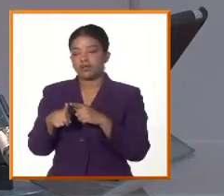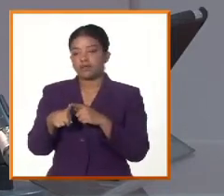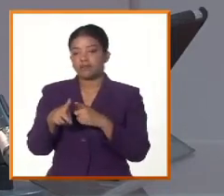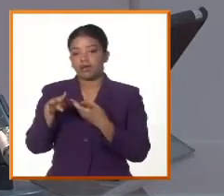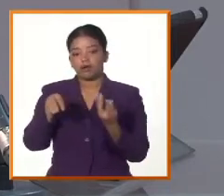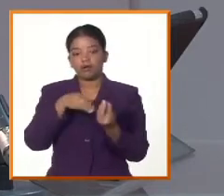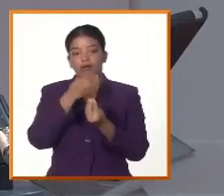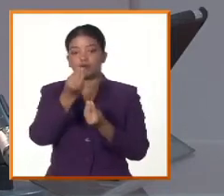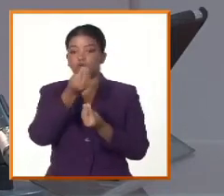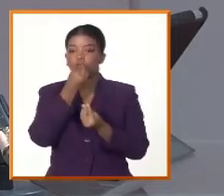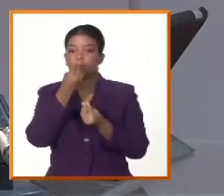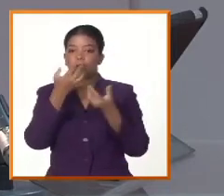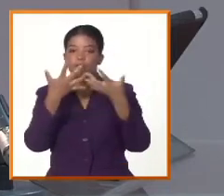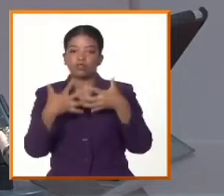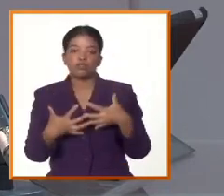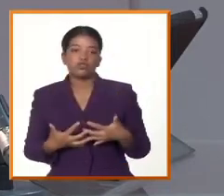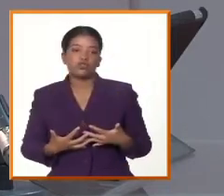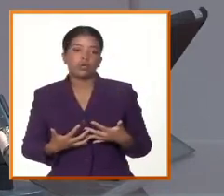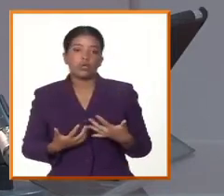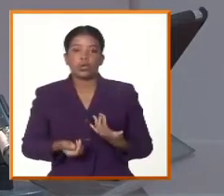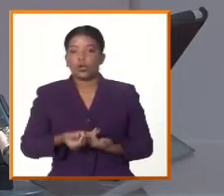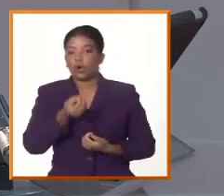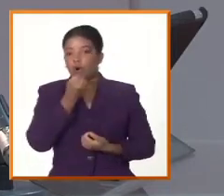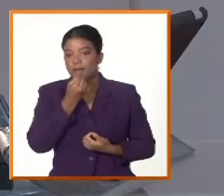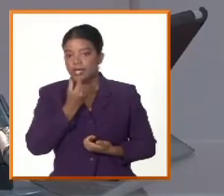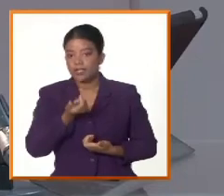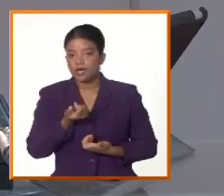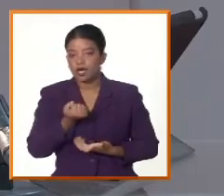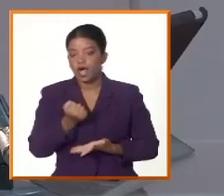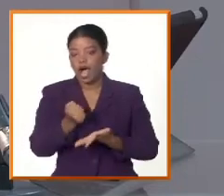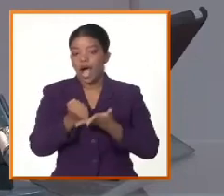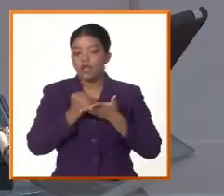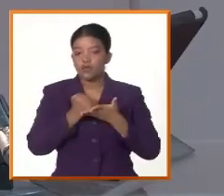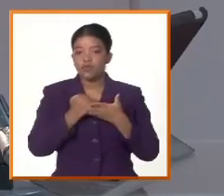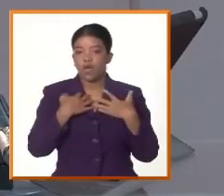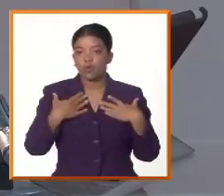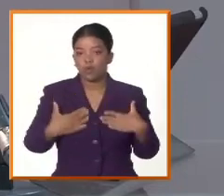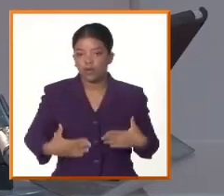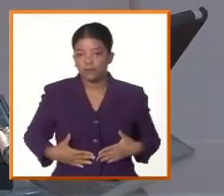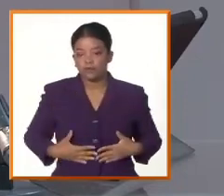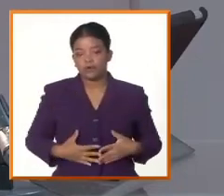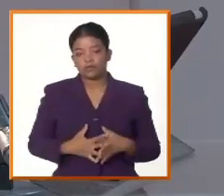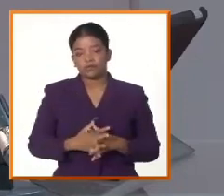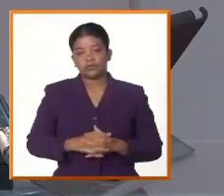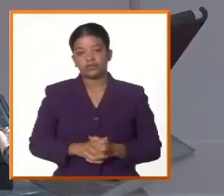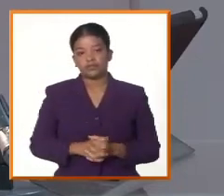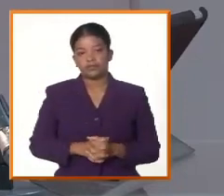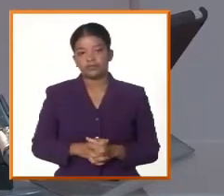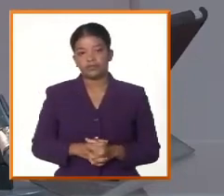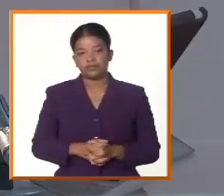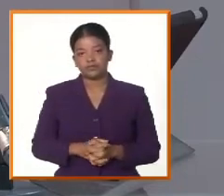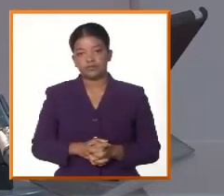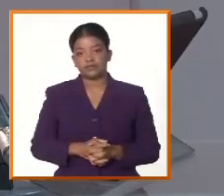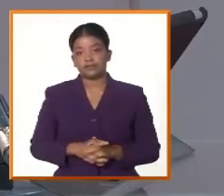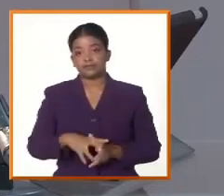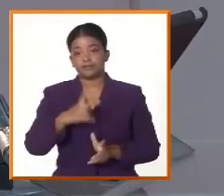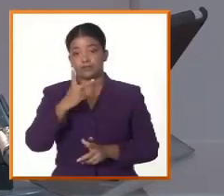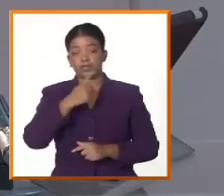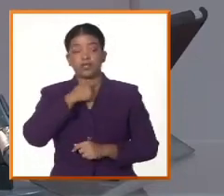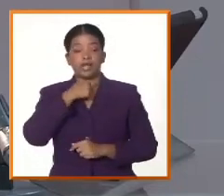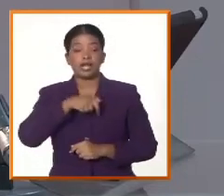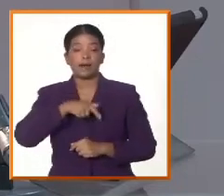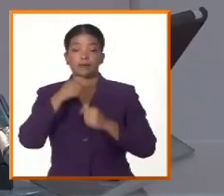con con un nivel de proteína y de carbohidratos porque puede alimentar y Bueno en eso hay dos ejemplos muy